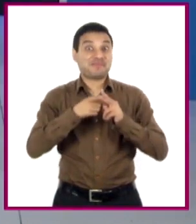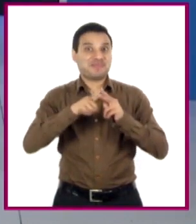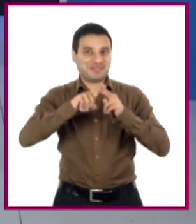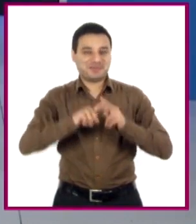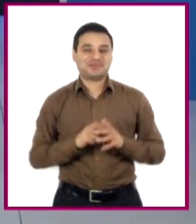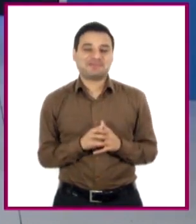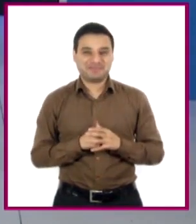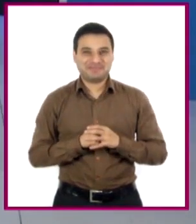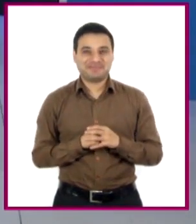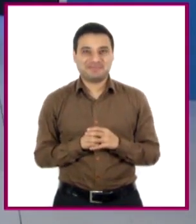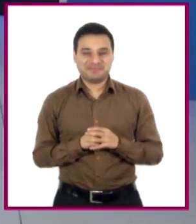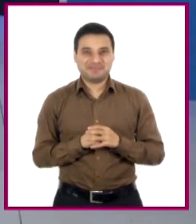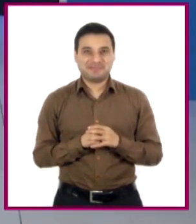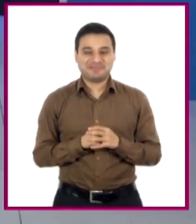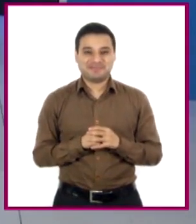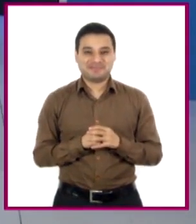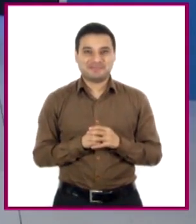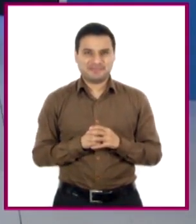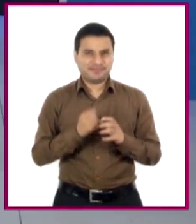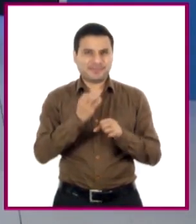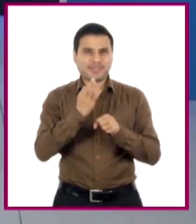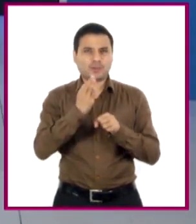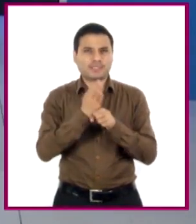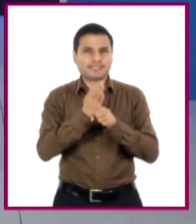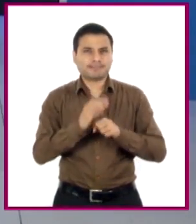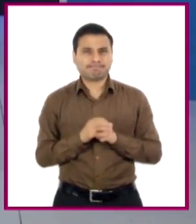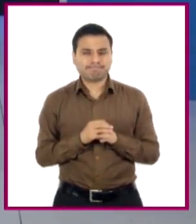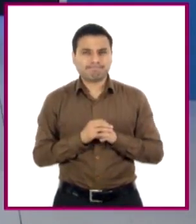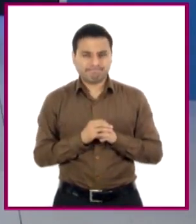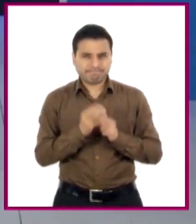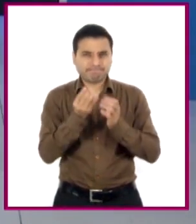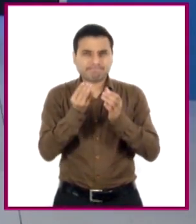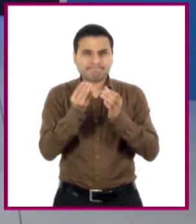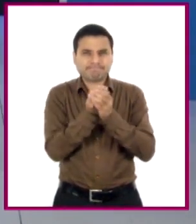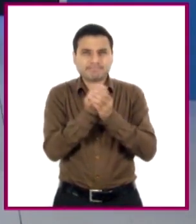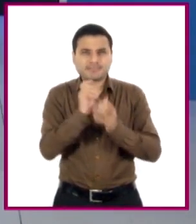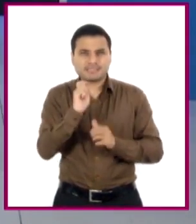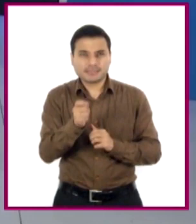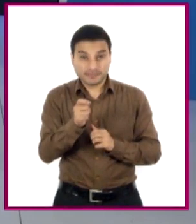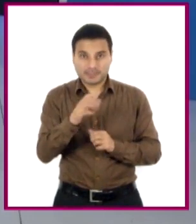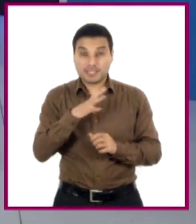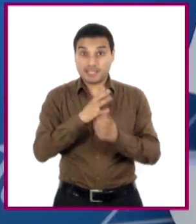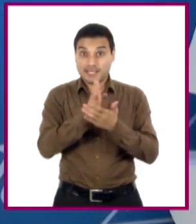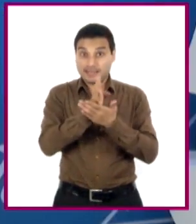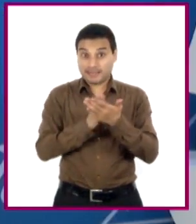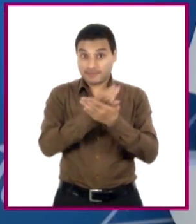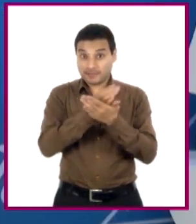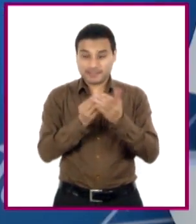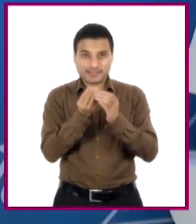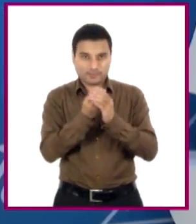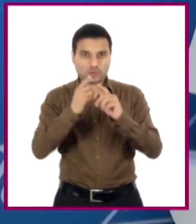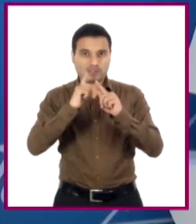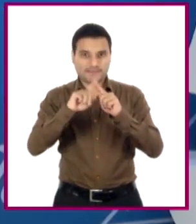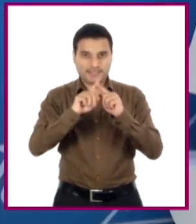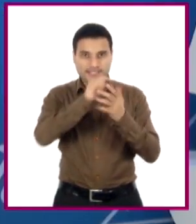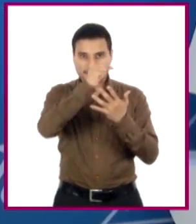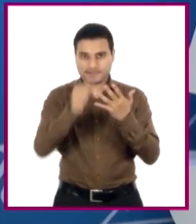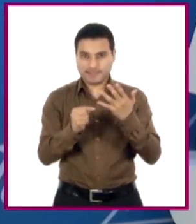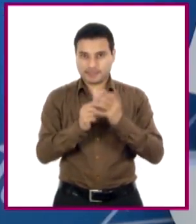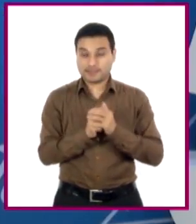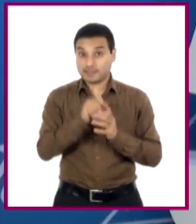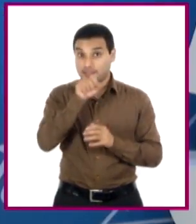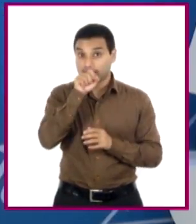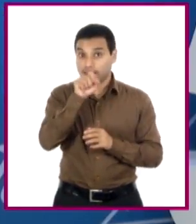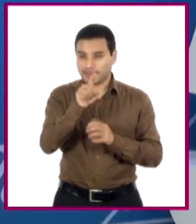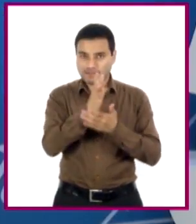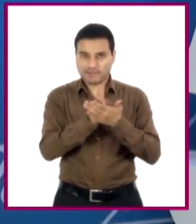¡Iniciamos! En esta ocasión identificaremos los tipos de fracciones y decimales. Así es. Recuerden